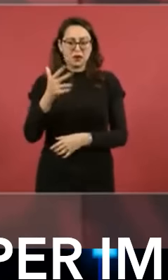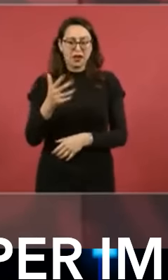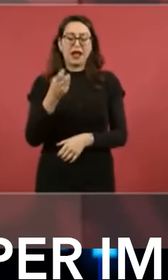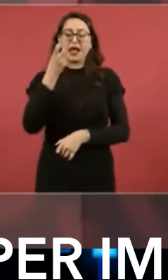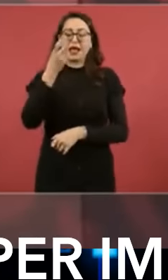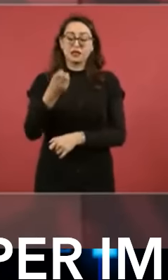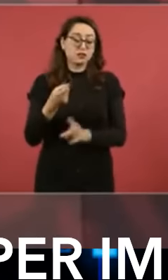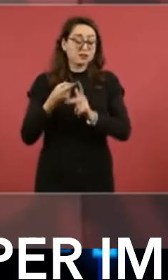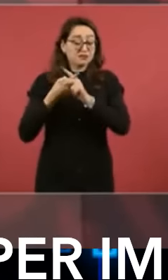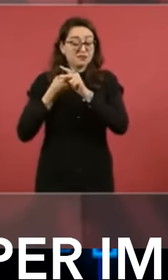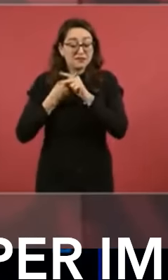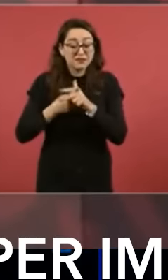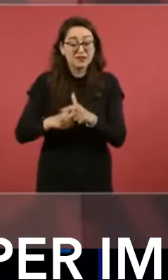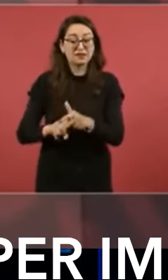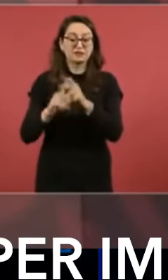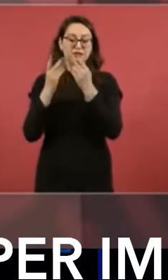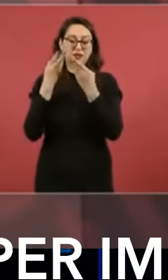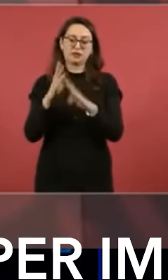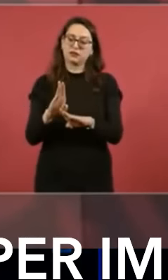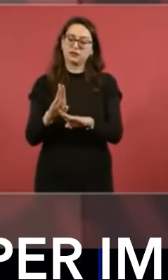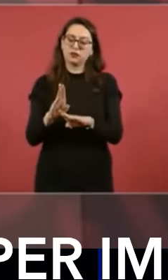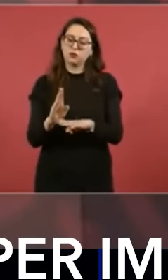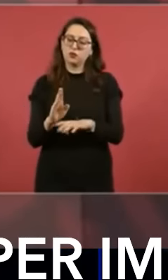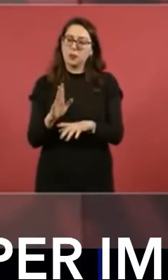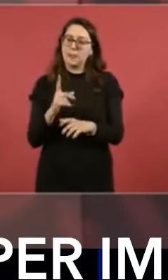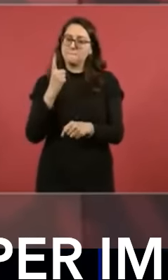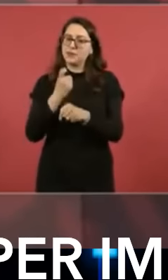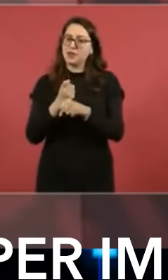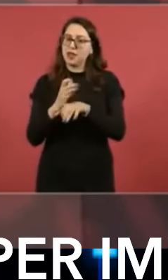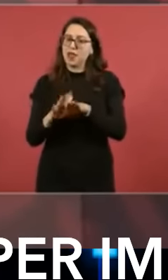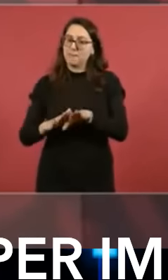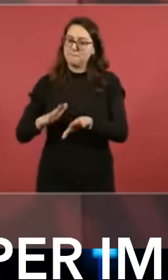es el que